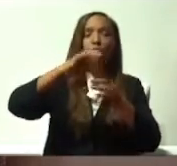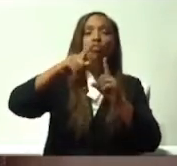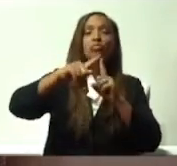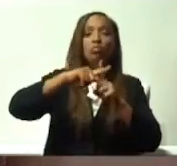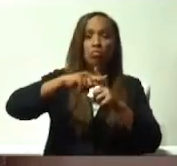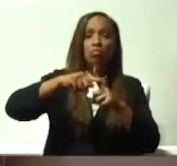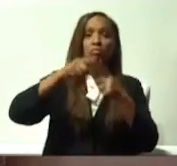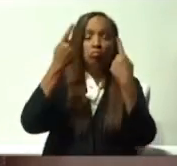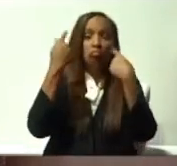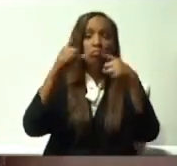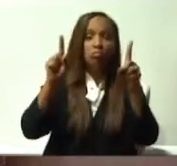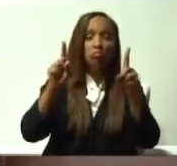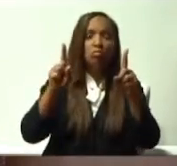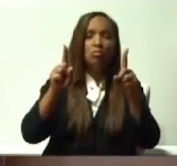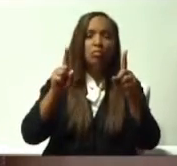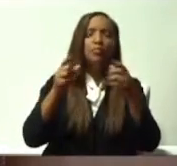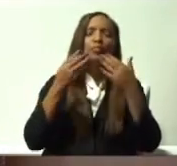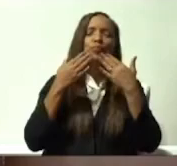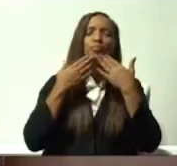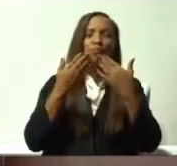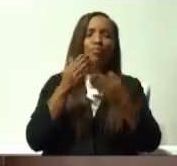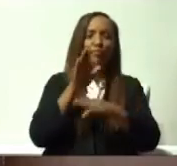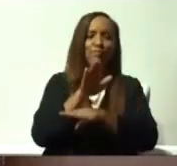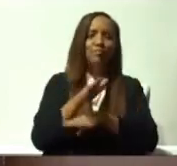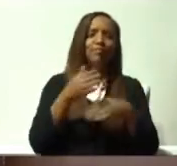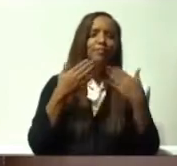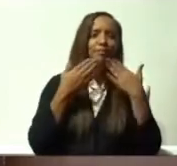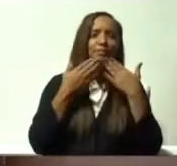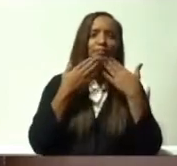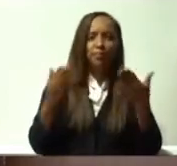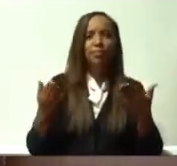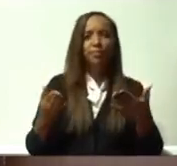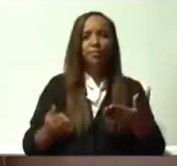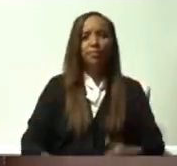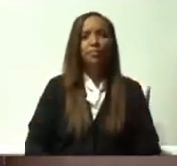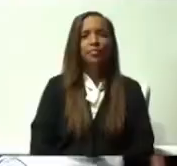tardes y muchas gracias. Muchísimas